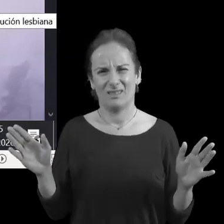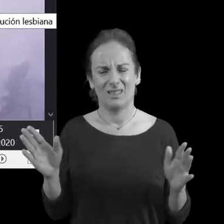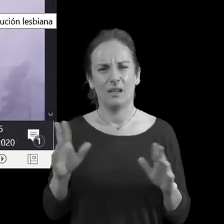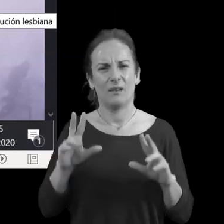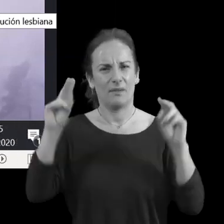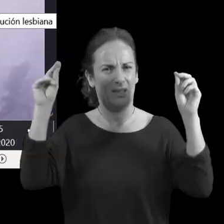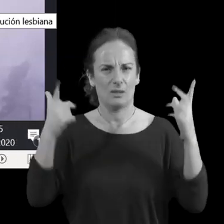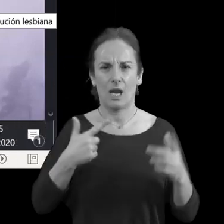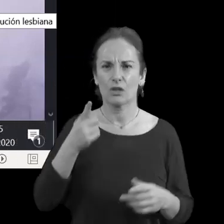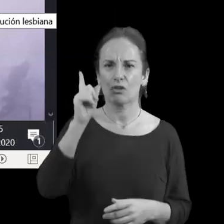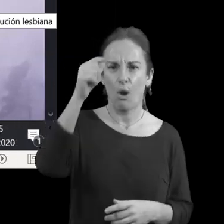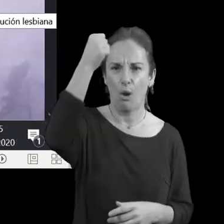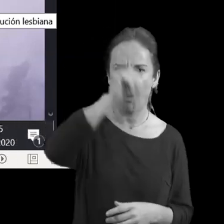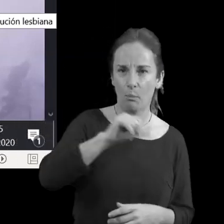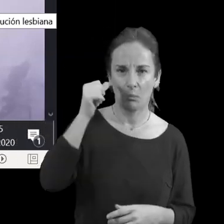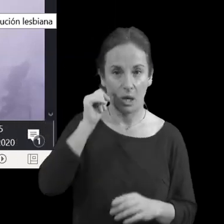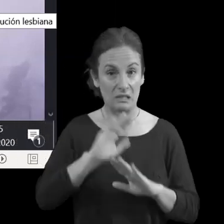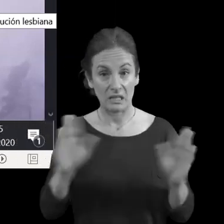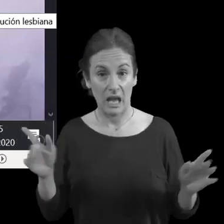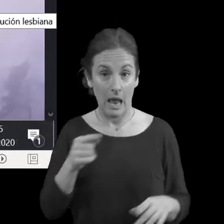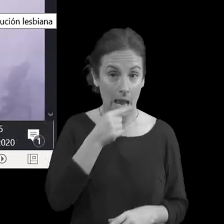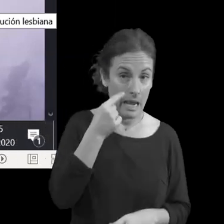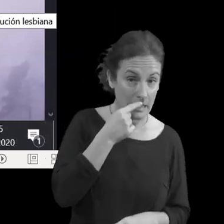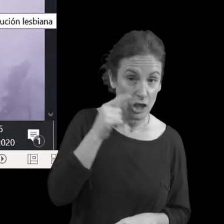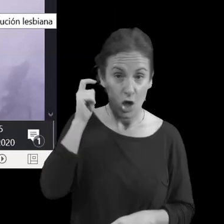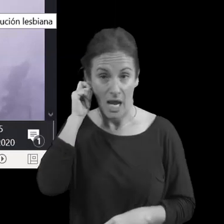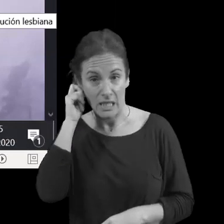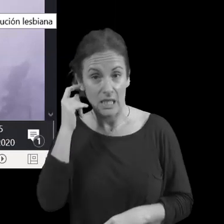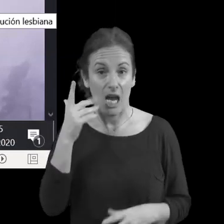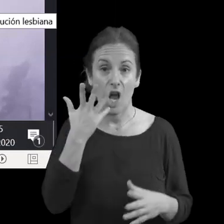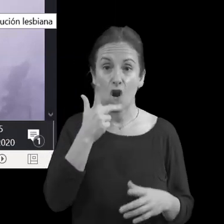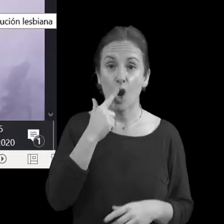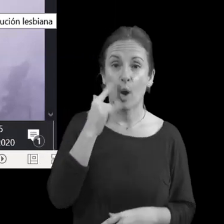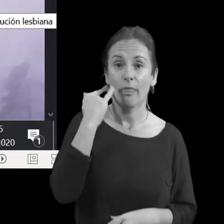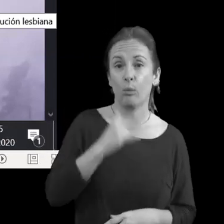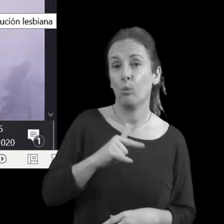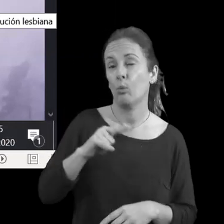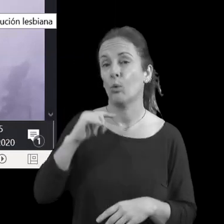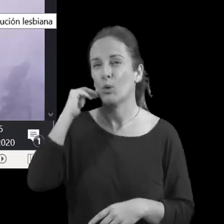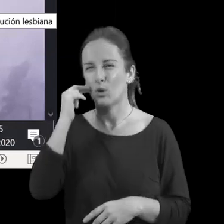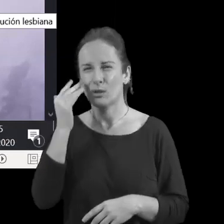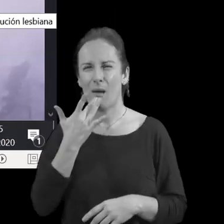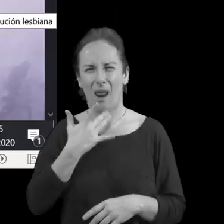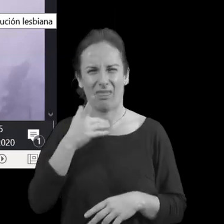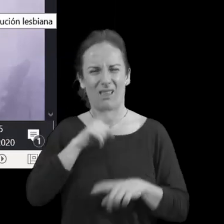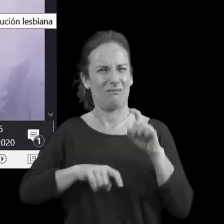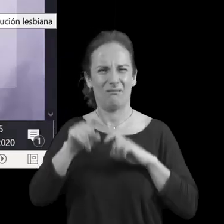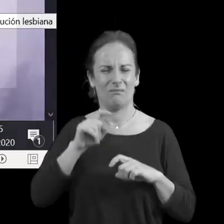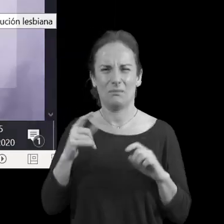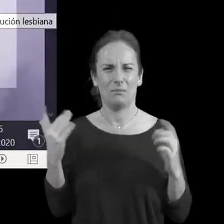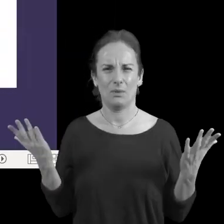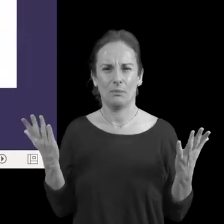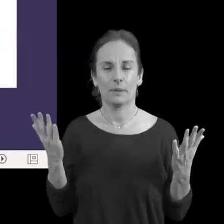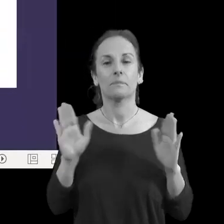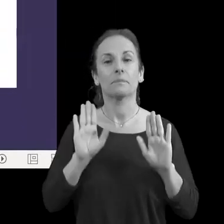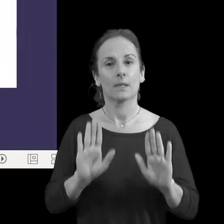la mujer, ¿no? Ahora en educación el niño, la niña, el azul y el rosa, ¿no? Que parece que volvemos para atrás, ¿no? Aquí quería mencionar,